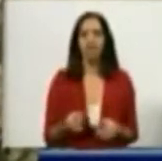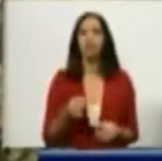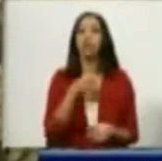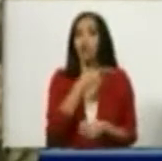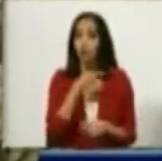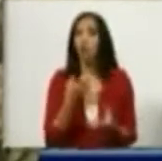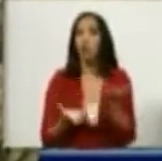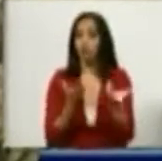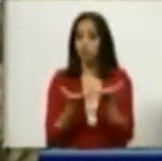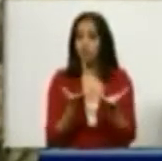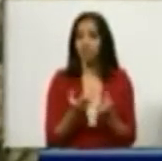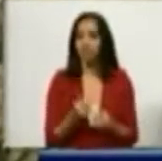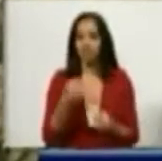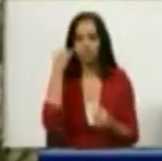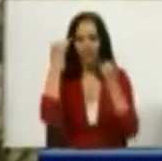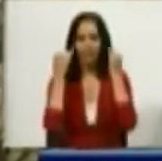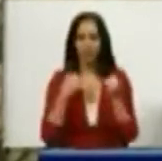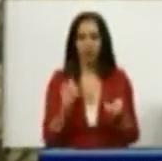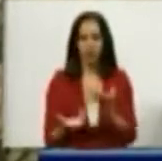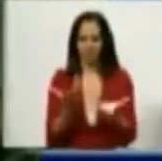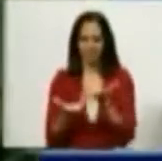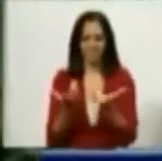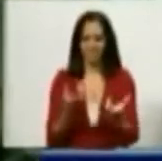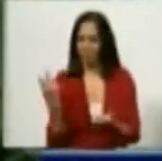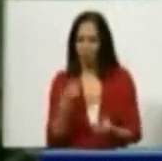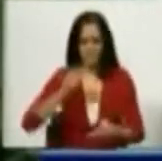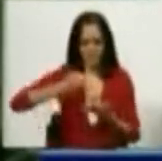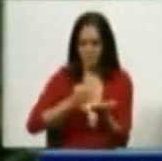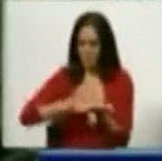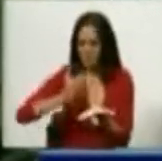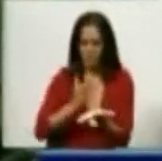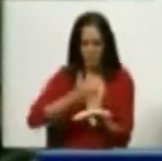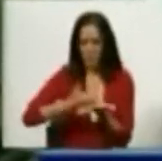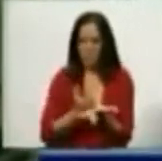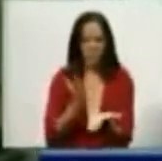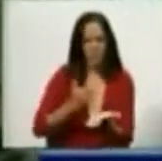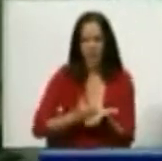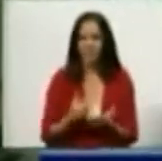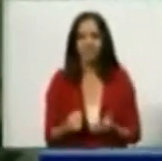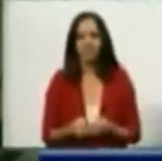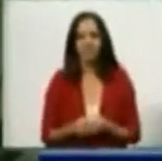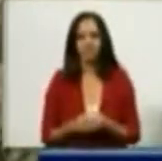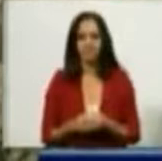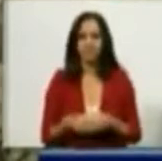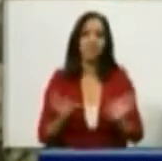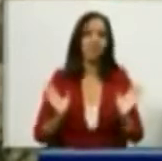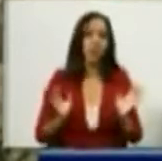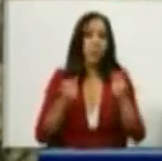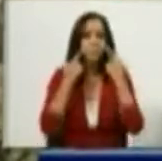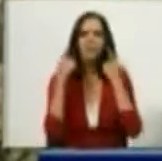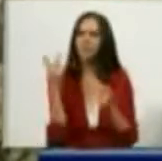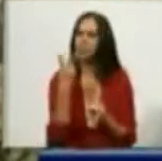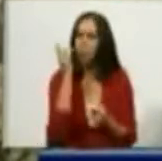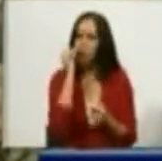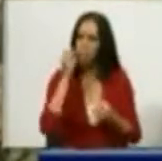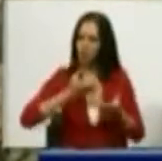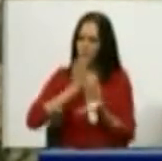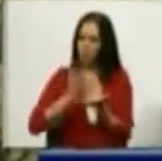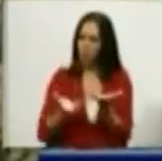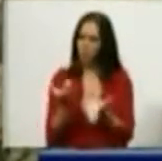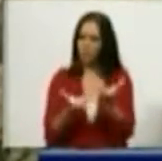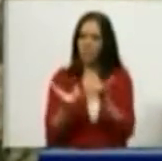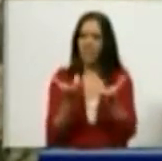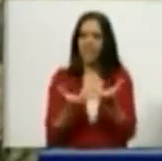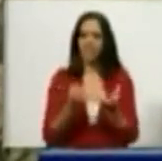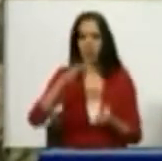yo cocina imagines que nos vean a nosotros dos chollos cocinando picando vaina y ta ta ta Mira Estos tipos cocinando el cubano ese